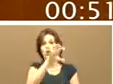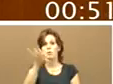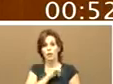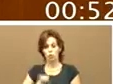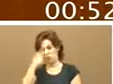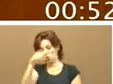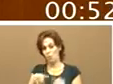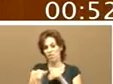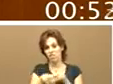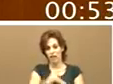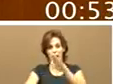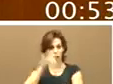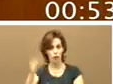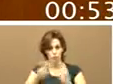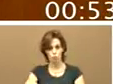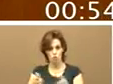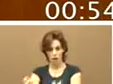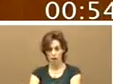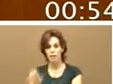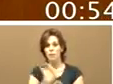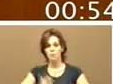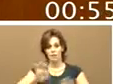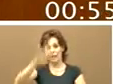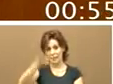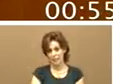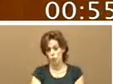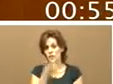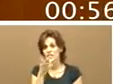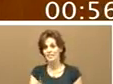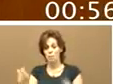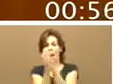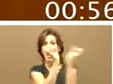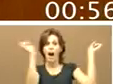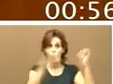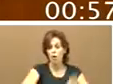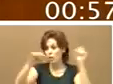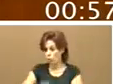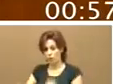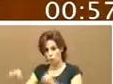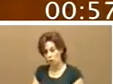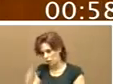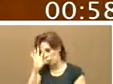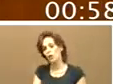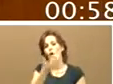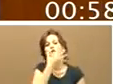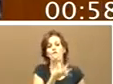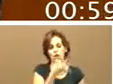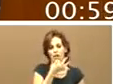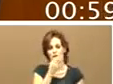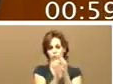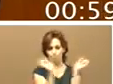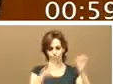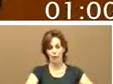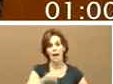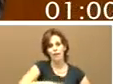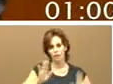España, pero fundamentalmente en Cataluña, yo creo que es fácil ponerse de acuerdo. Miren,